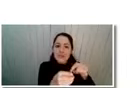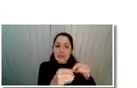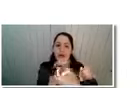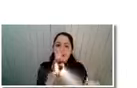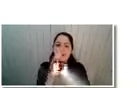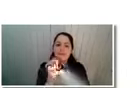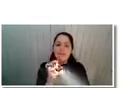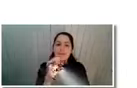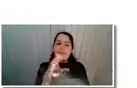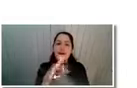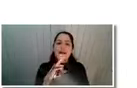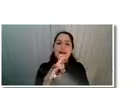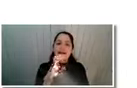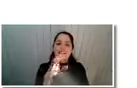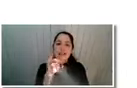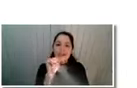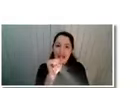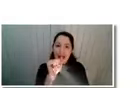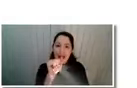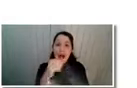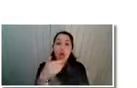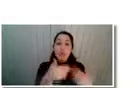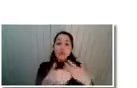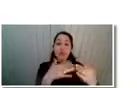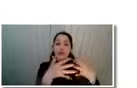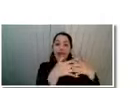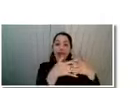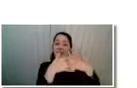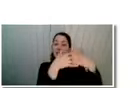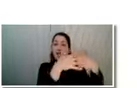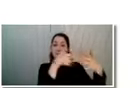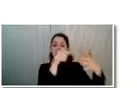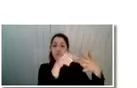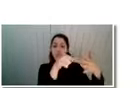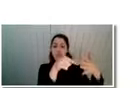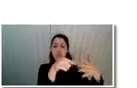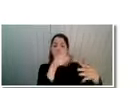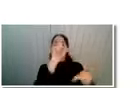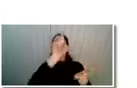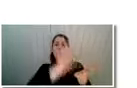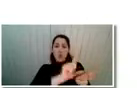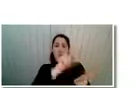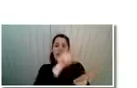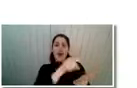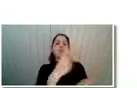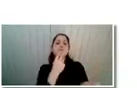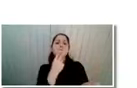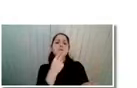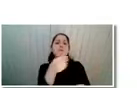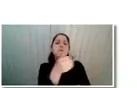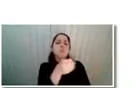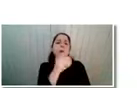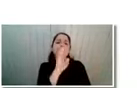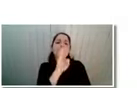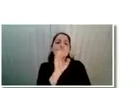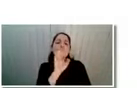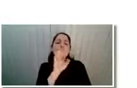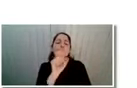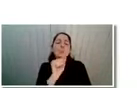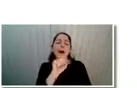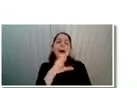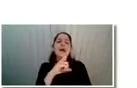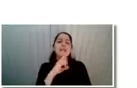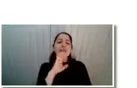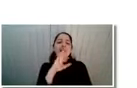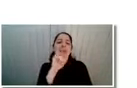el parque Yellowstone en Estados Unidos. Ahí, en ese lugar, vive una bacteria que se llama Thermophilus aquaticus. La gracia